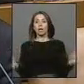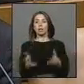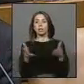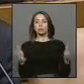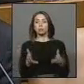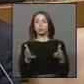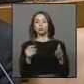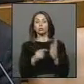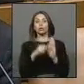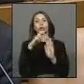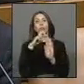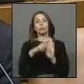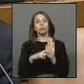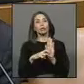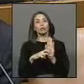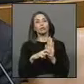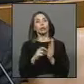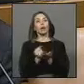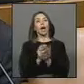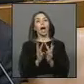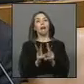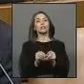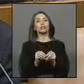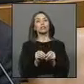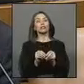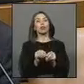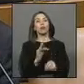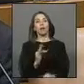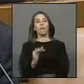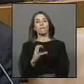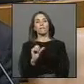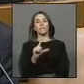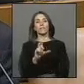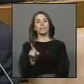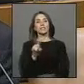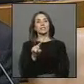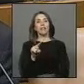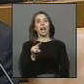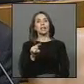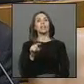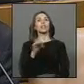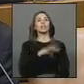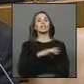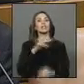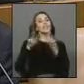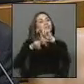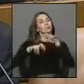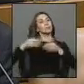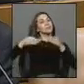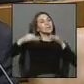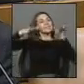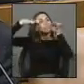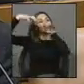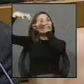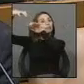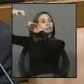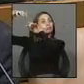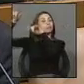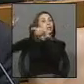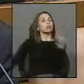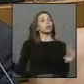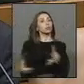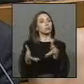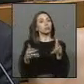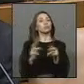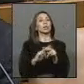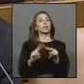de este proyecto, a la Asociación de Fiscales de Chile que nos acompañan en las tribunas y que han sido grandes impulsores también de este